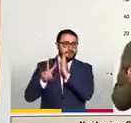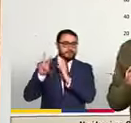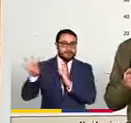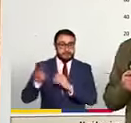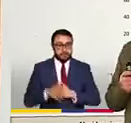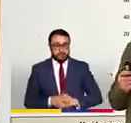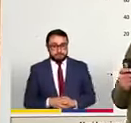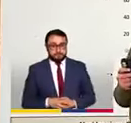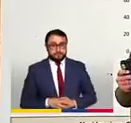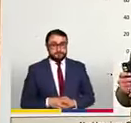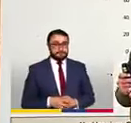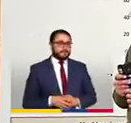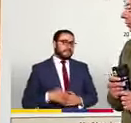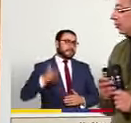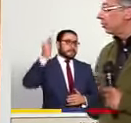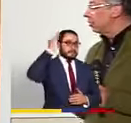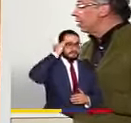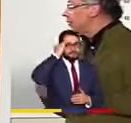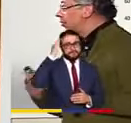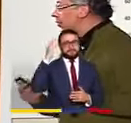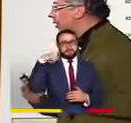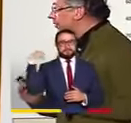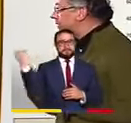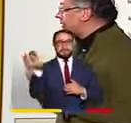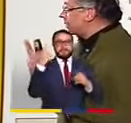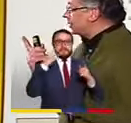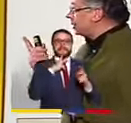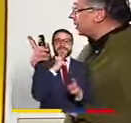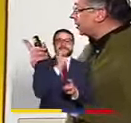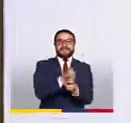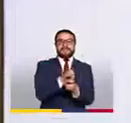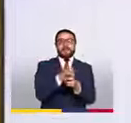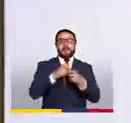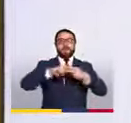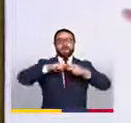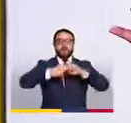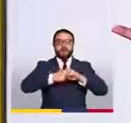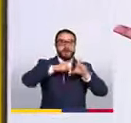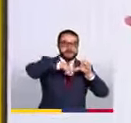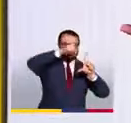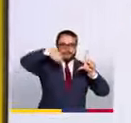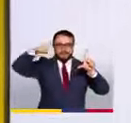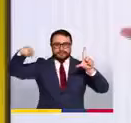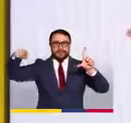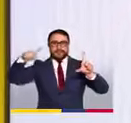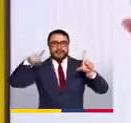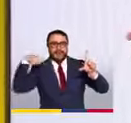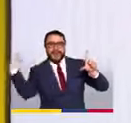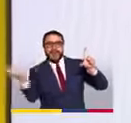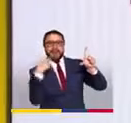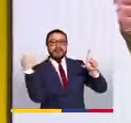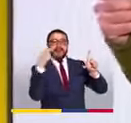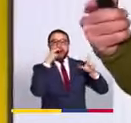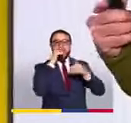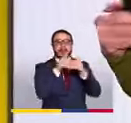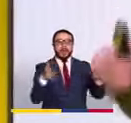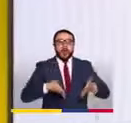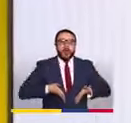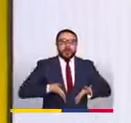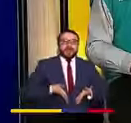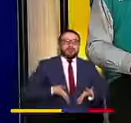Las tasas son diferentes porque tenemos problemas estadísticos en la cantidad de niños que